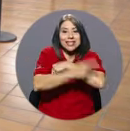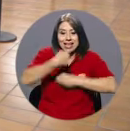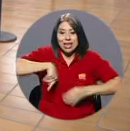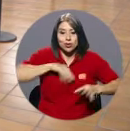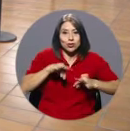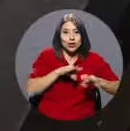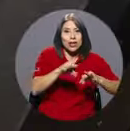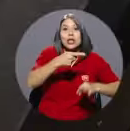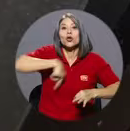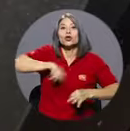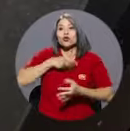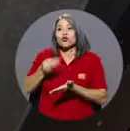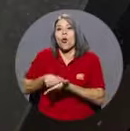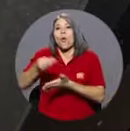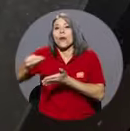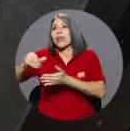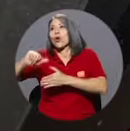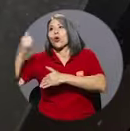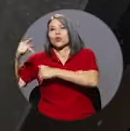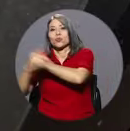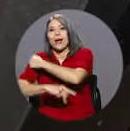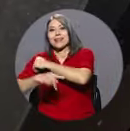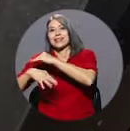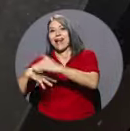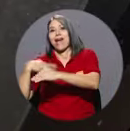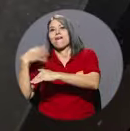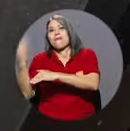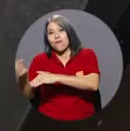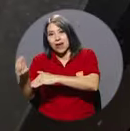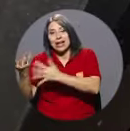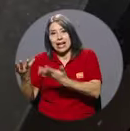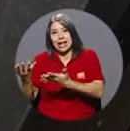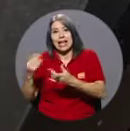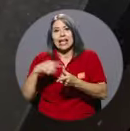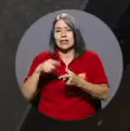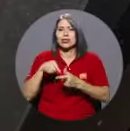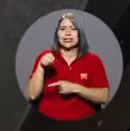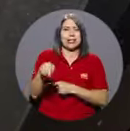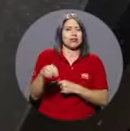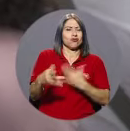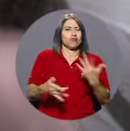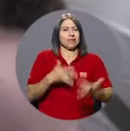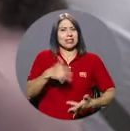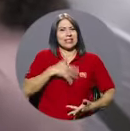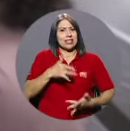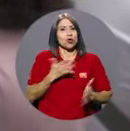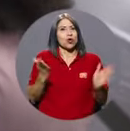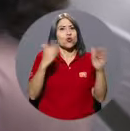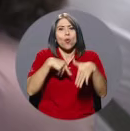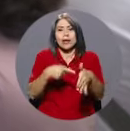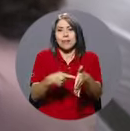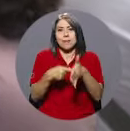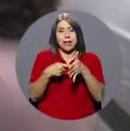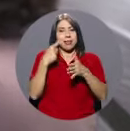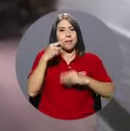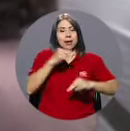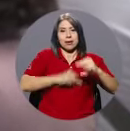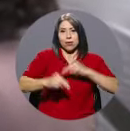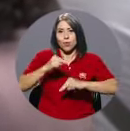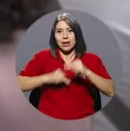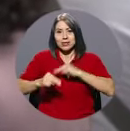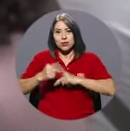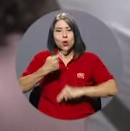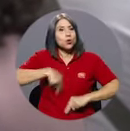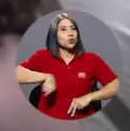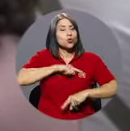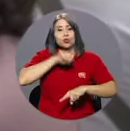afuera y comprando servicios afuera. Eso en el agregado genera una sensación de que no hay demanda para el comercio, de